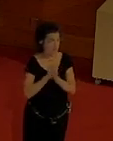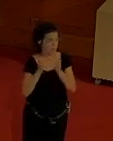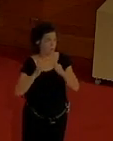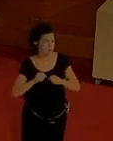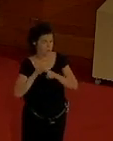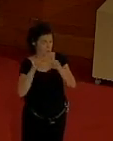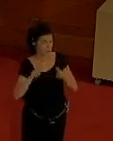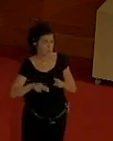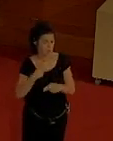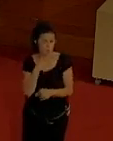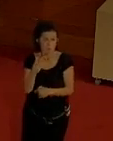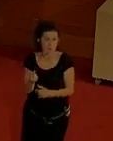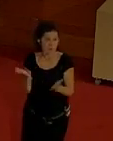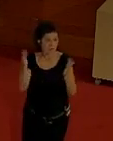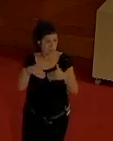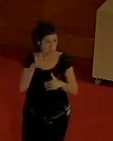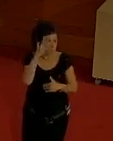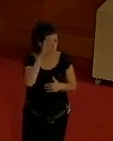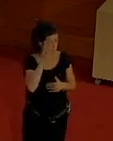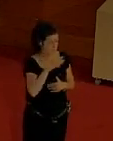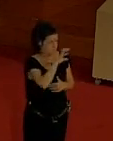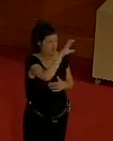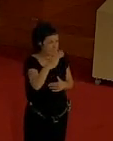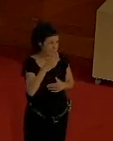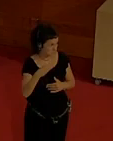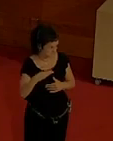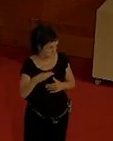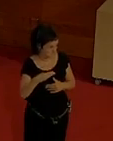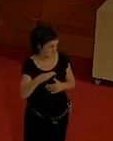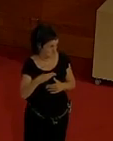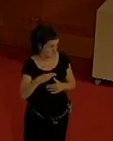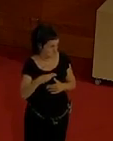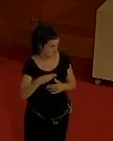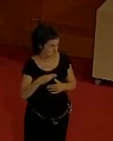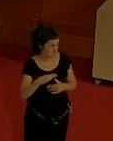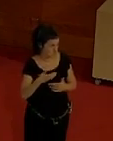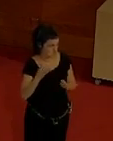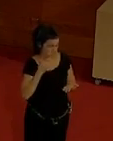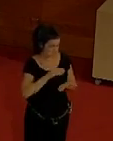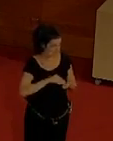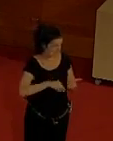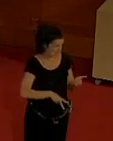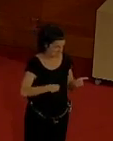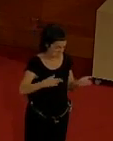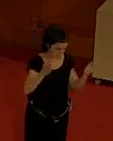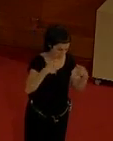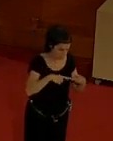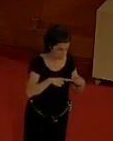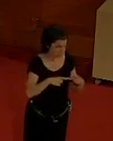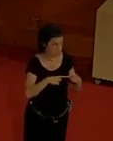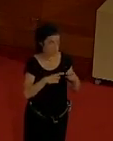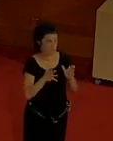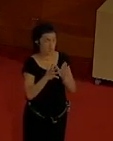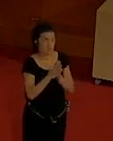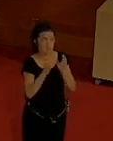imaginemos un grupo de países bricks que no tienen secretaría general no tienen tratado